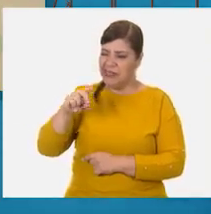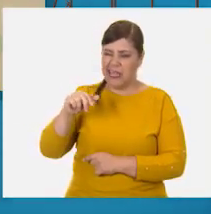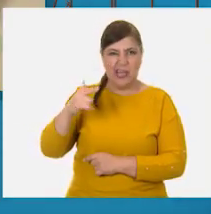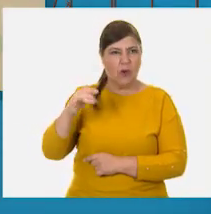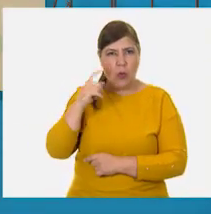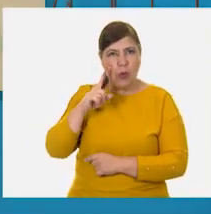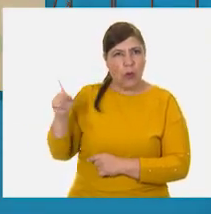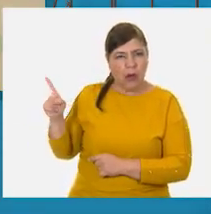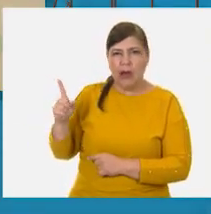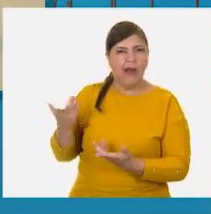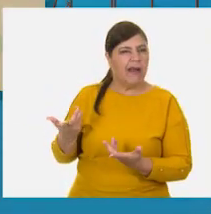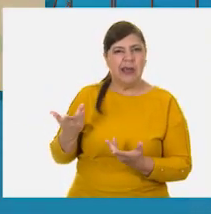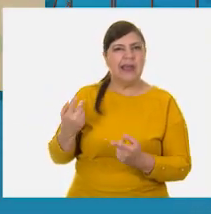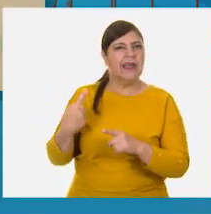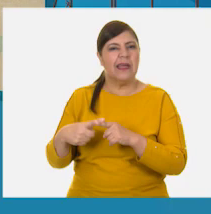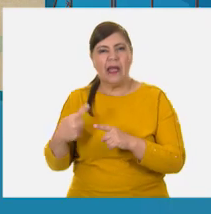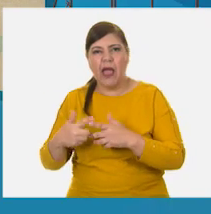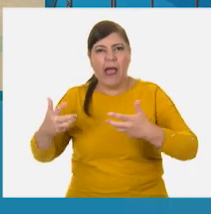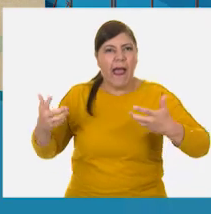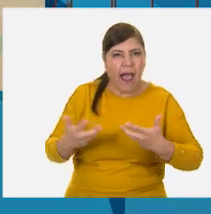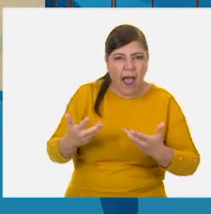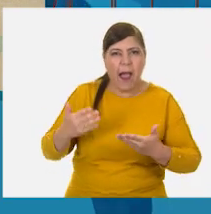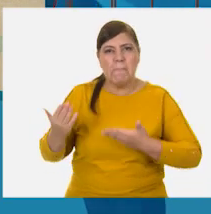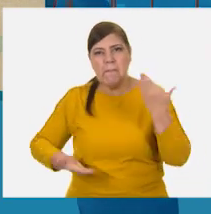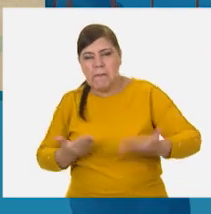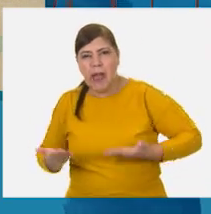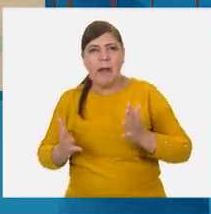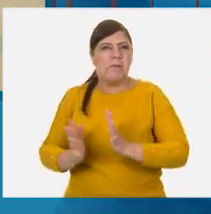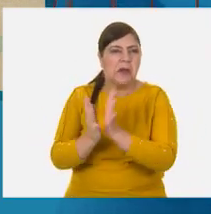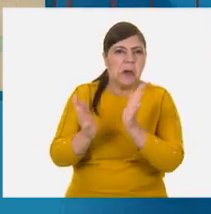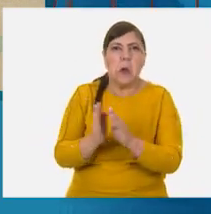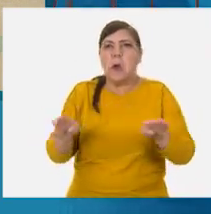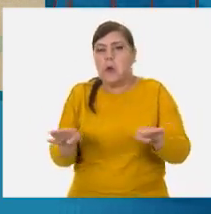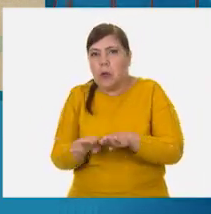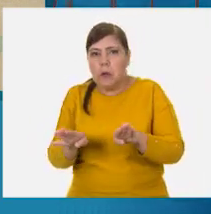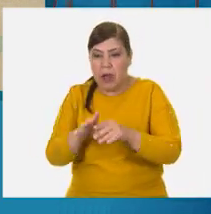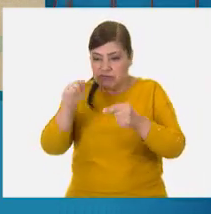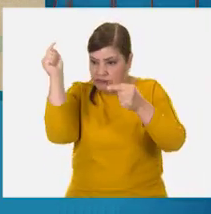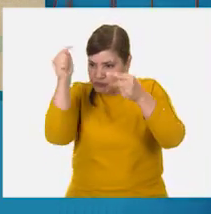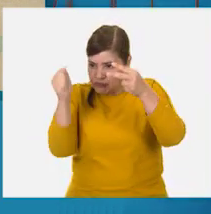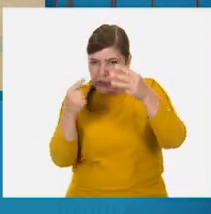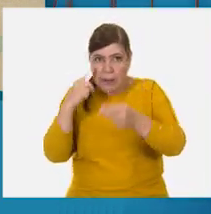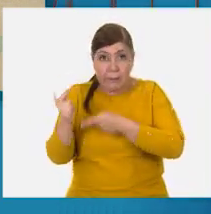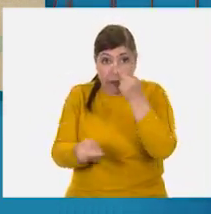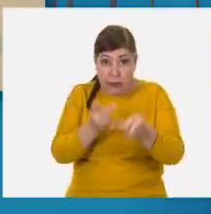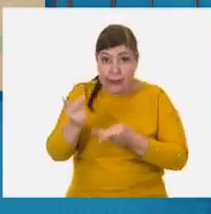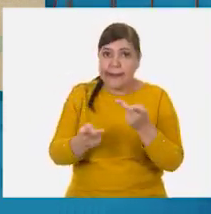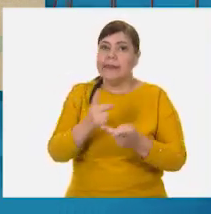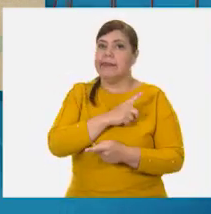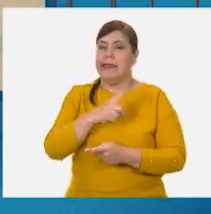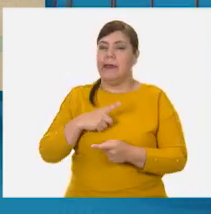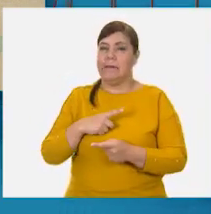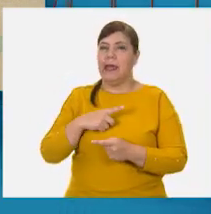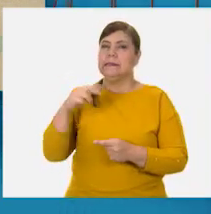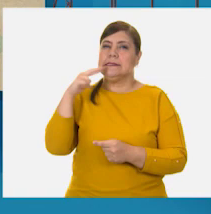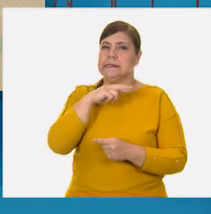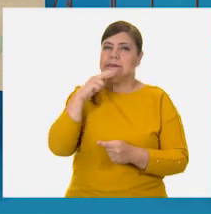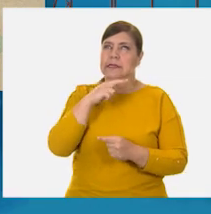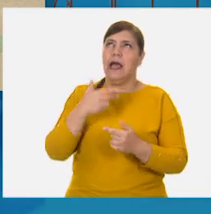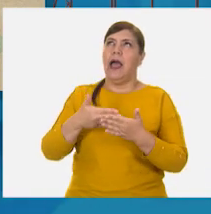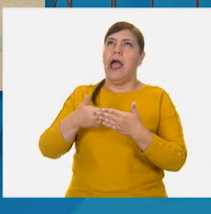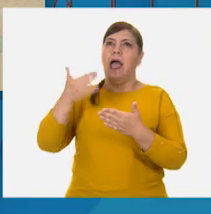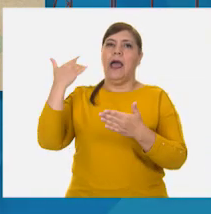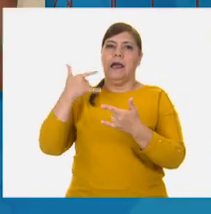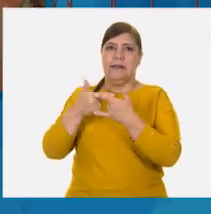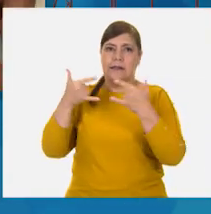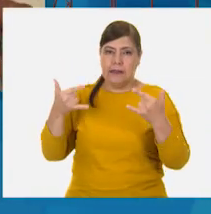¿Quiénes pueden participar? ¿Dónde se realizan? Para poder entender estas y otras preguntas, tendremos que revisar rápidamente la historia, pues